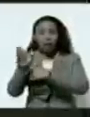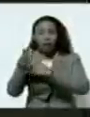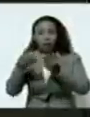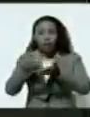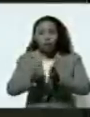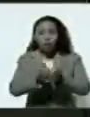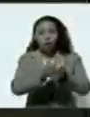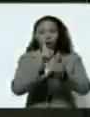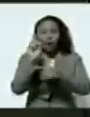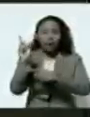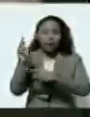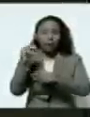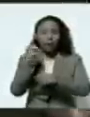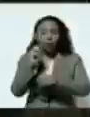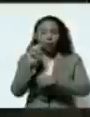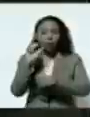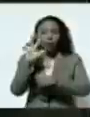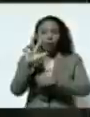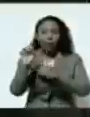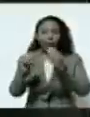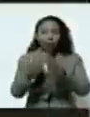en Macuto del 3 de mayo.